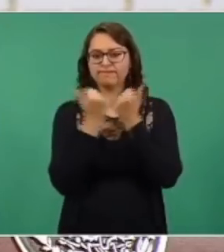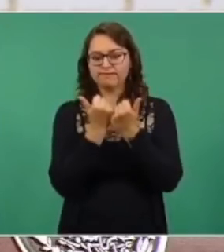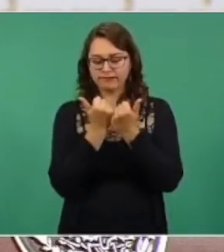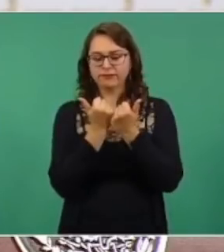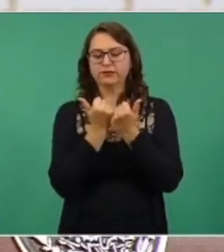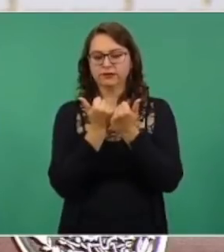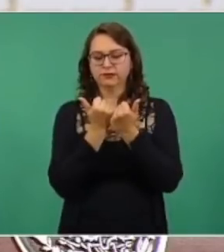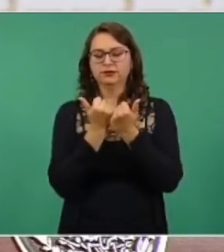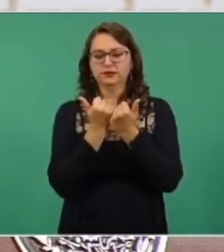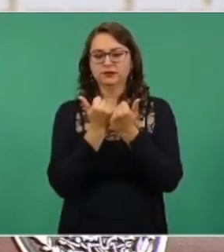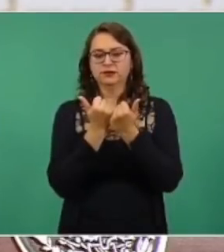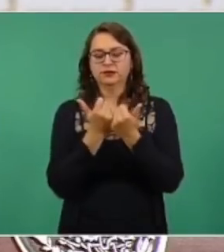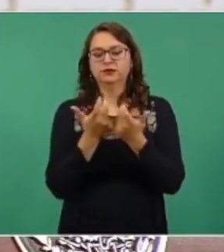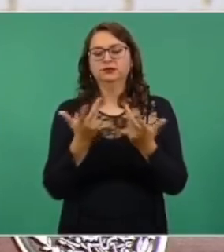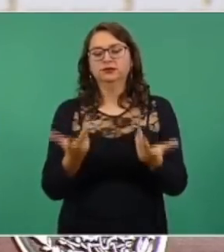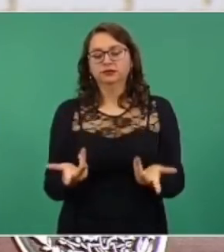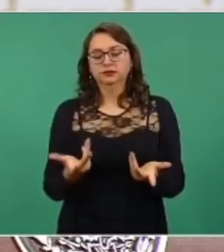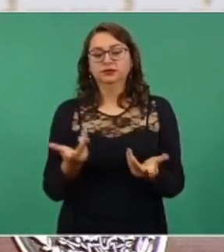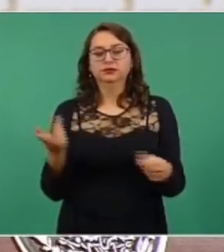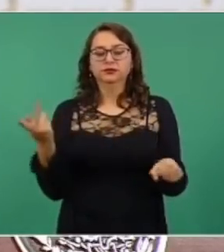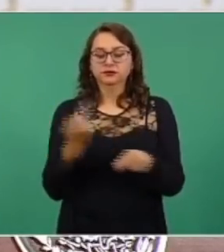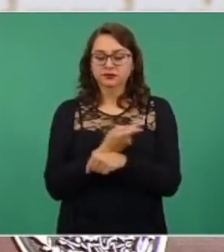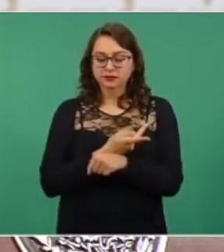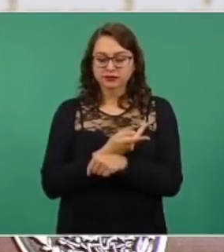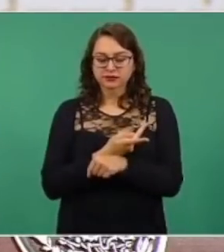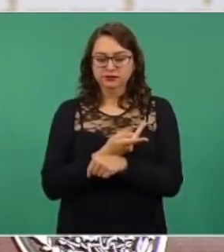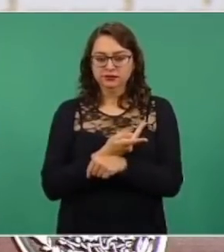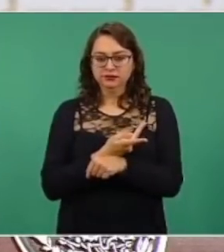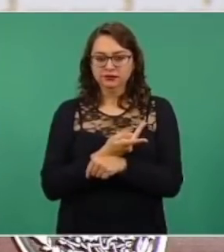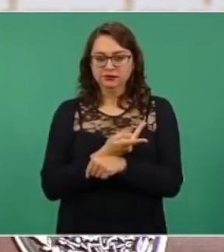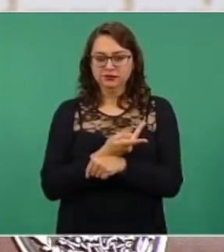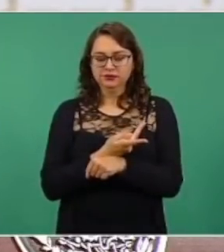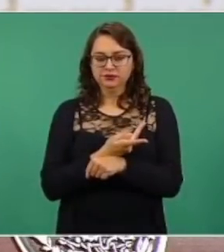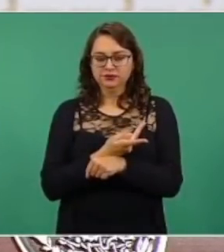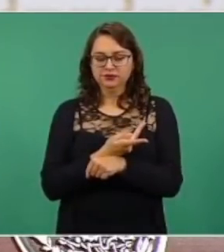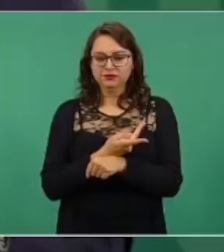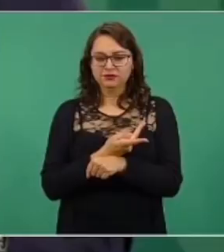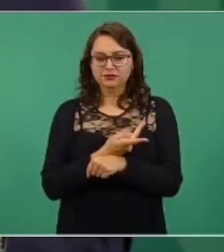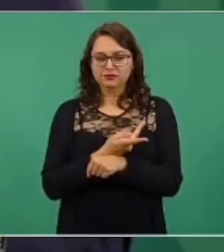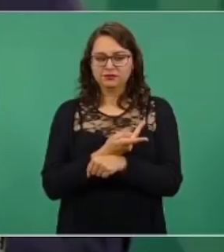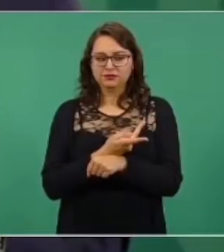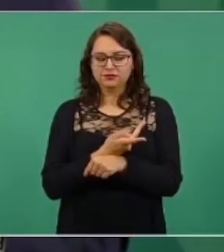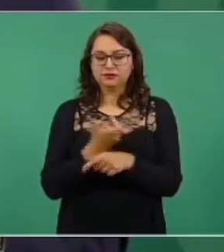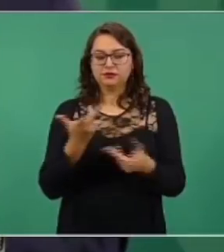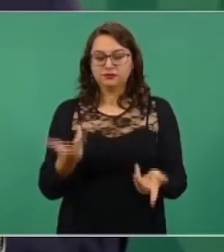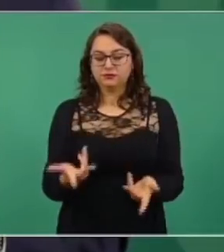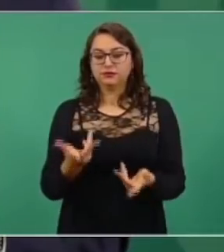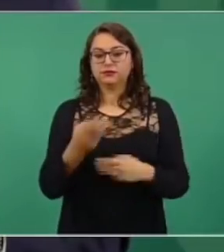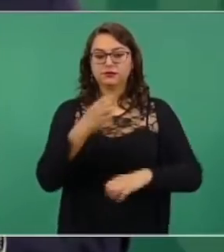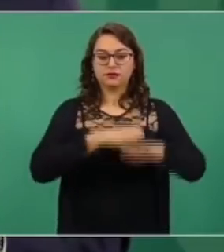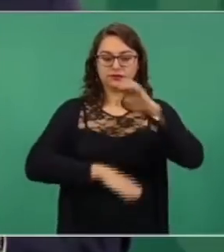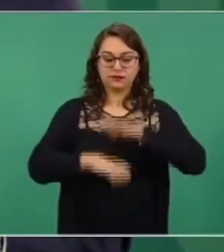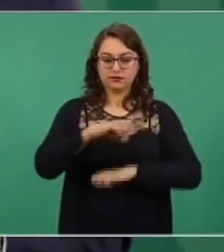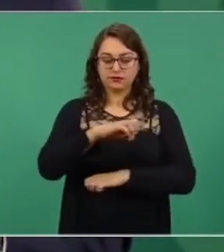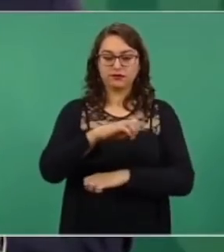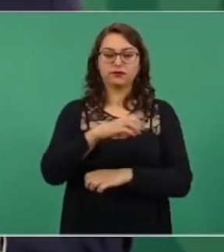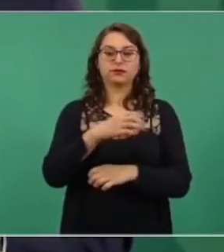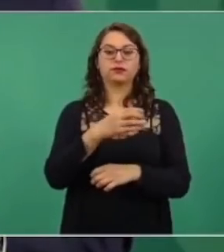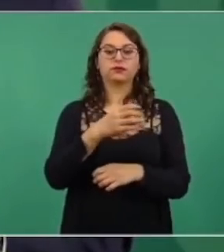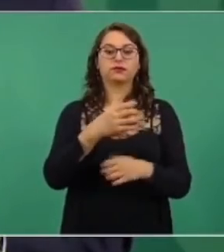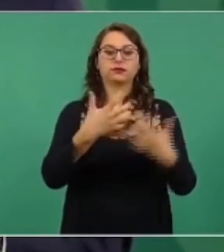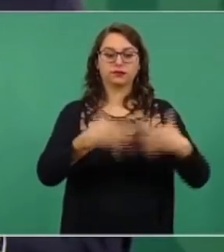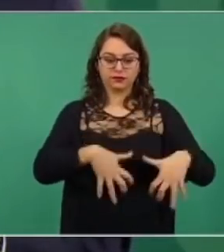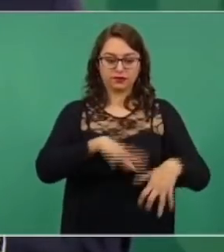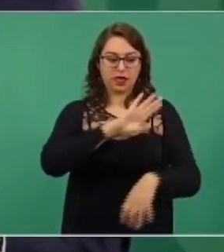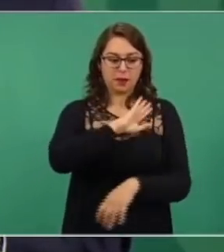Hay una parte que tiene que ver con empresas españolas,